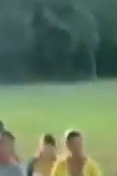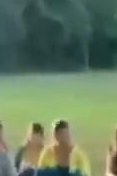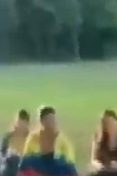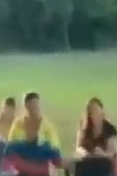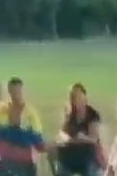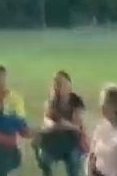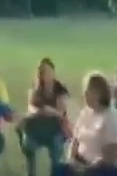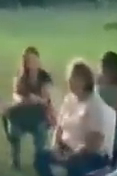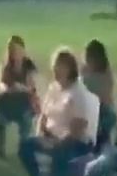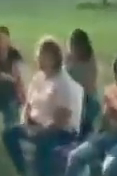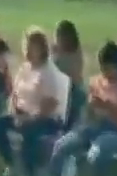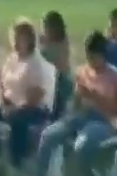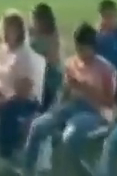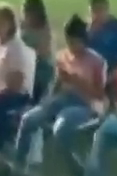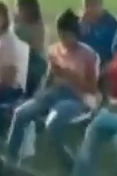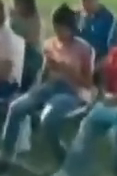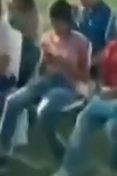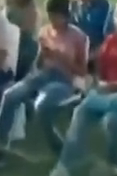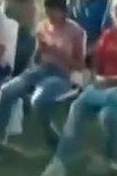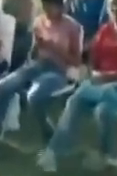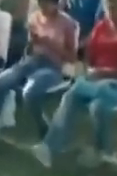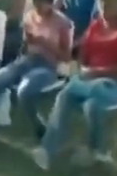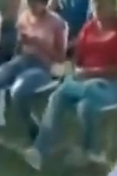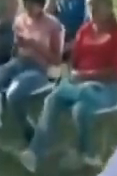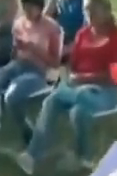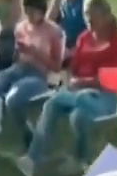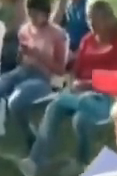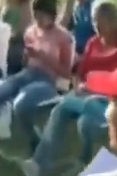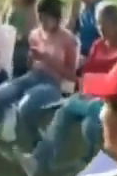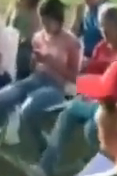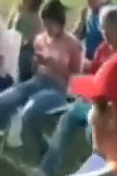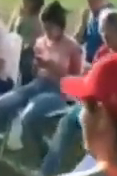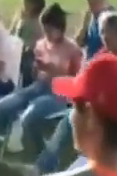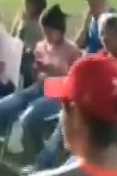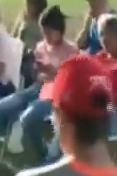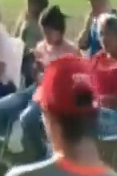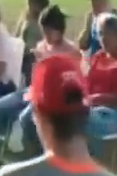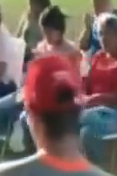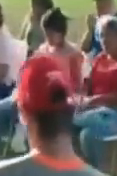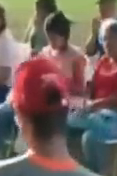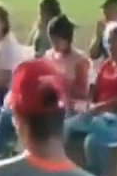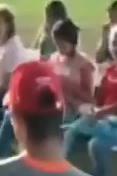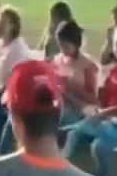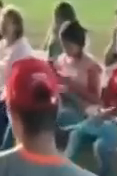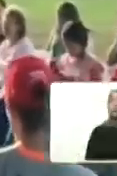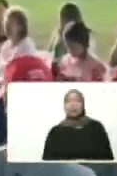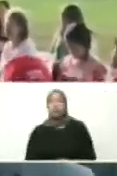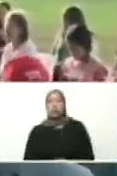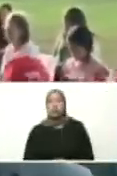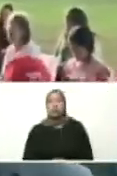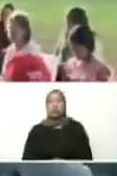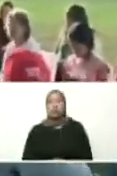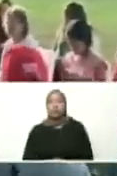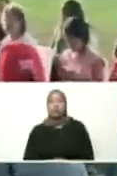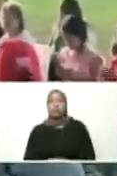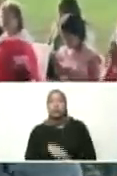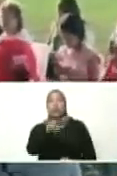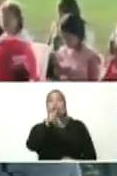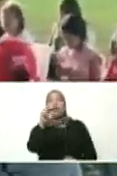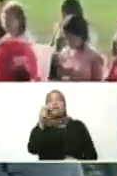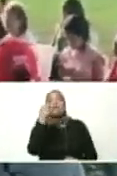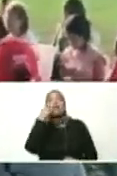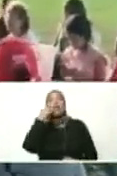Que viene realizando el presidente constitucional Nicolás Maduro a propósito de cumplirse este 20 de octubre, estos